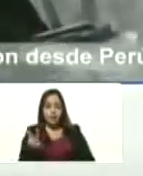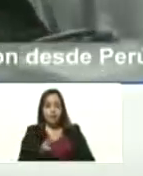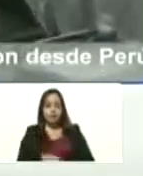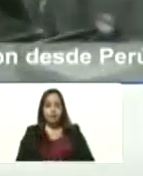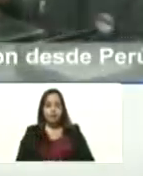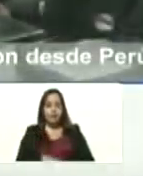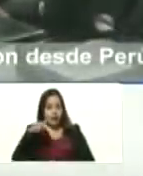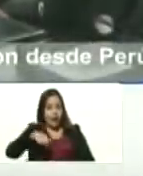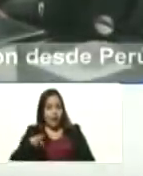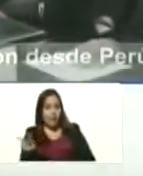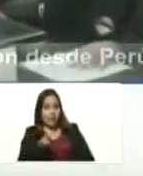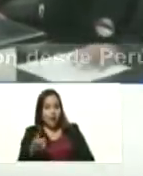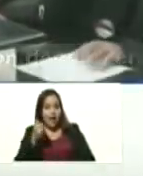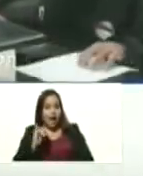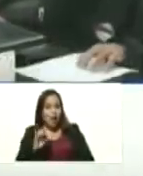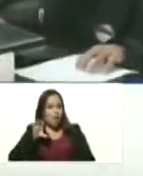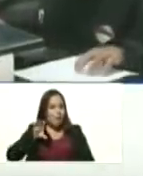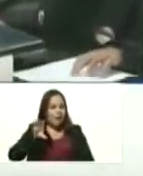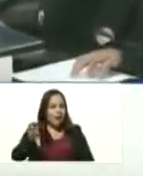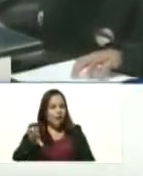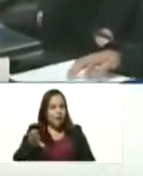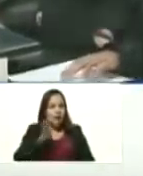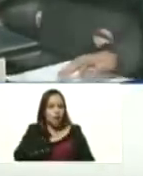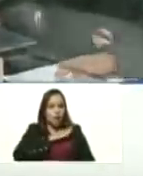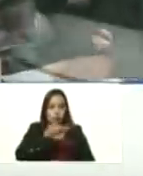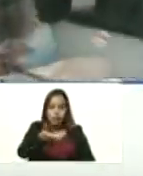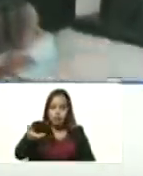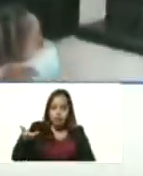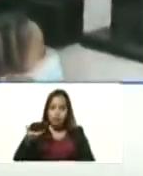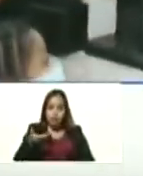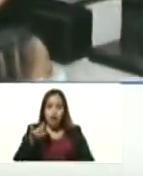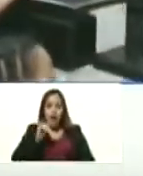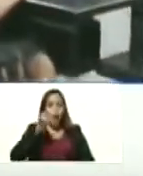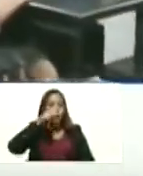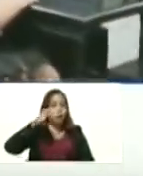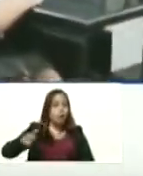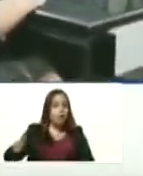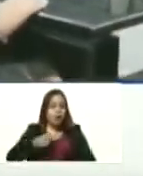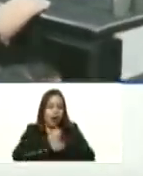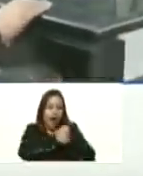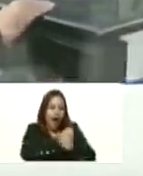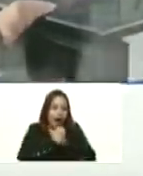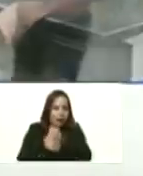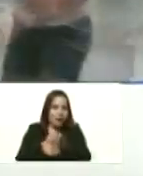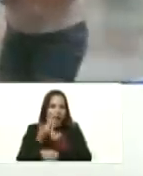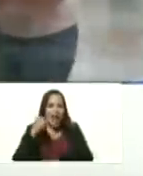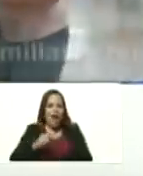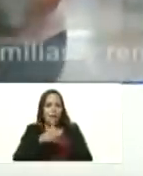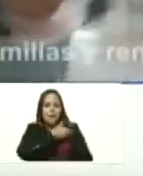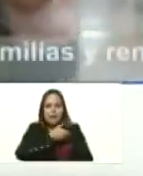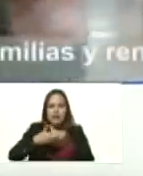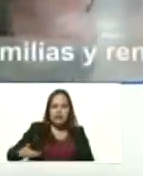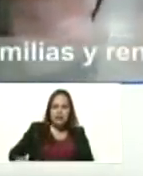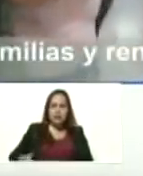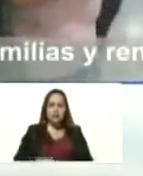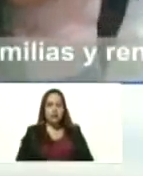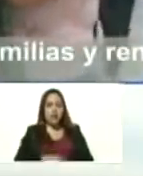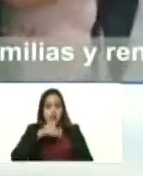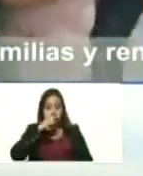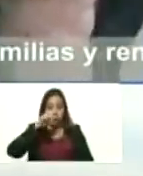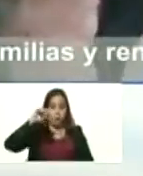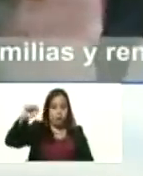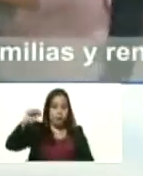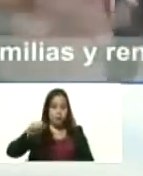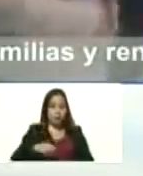aquí en venezuela tienen un país que es de ustedes y tienen un pueblo que los ama y tienen un presidente nicolás